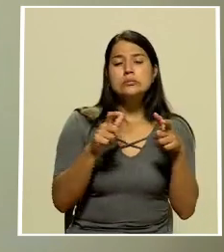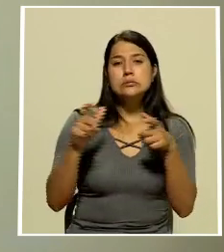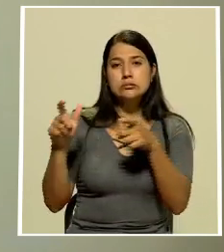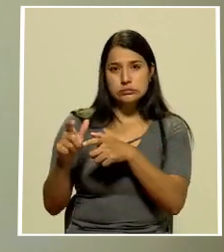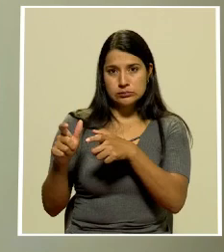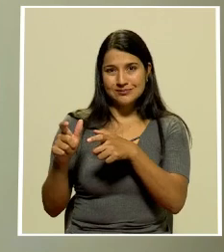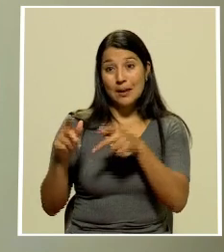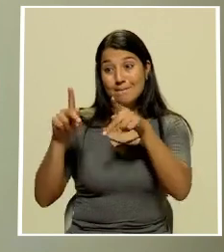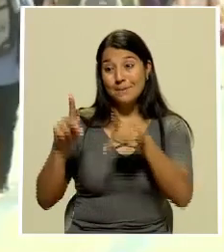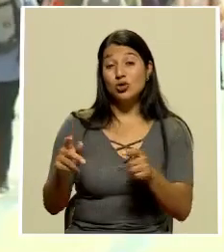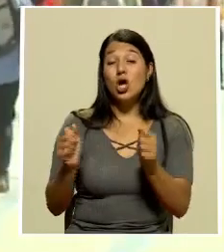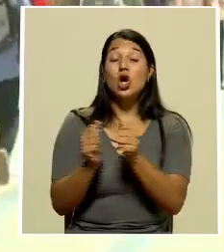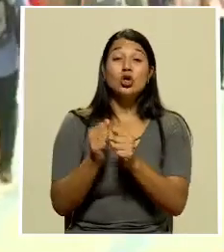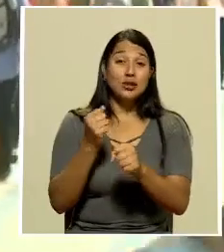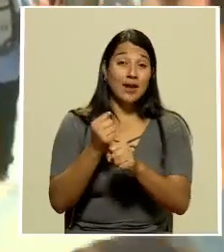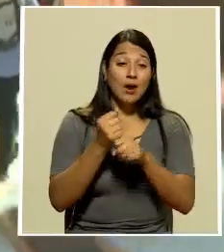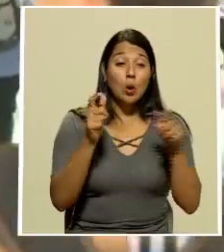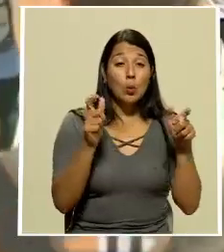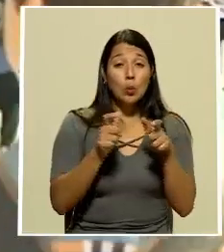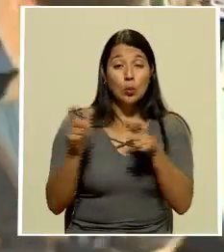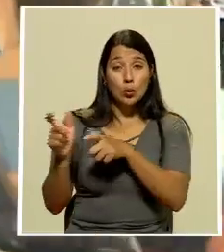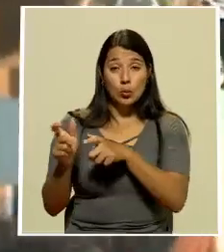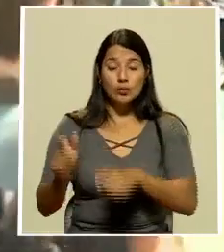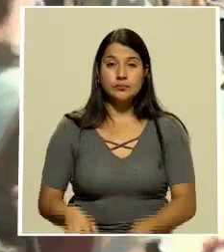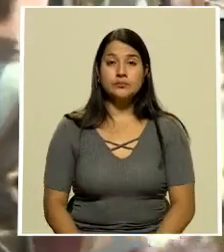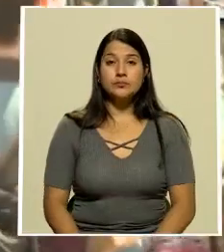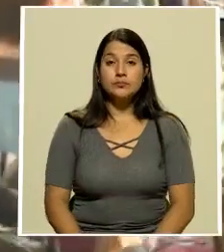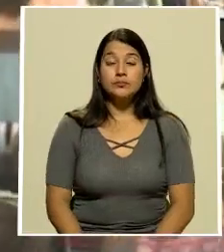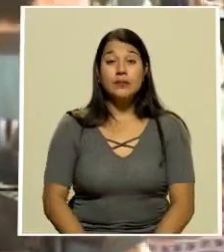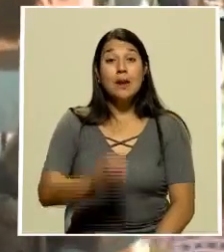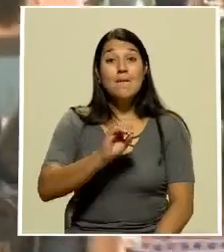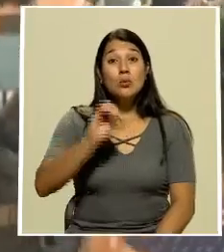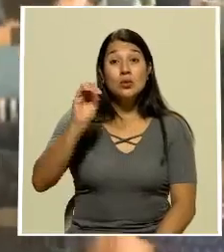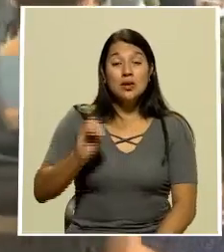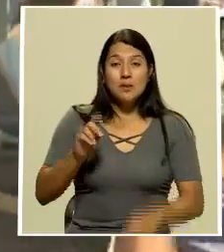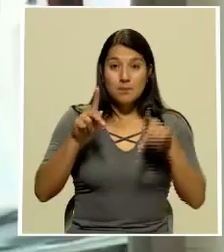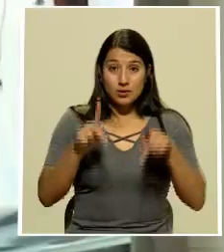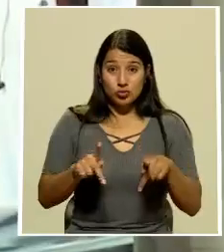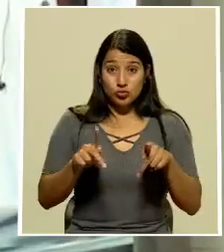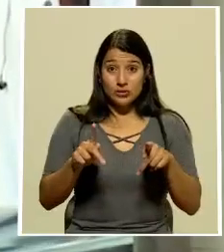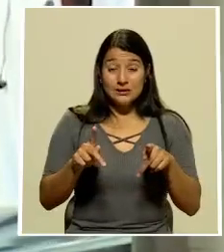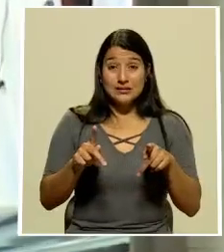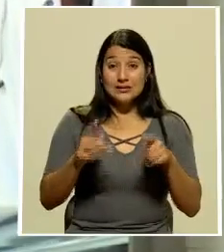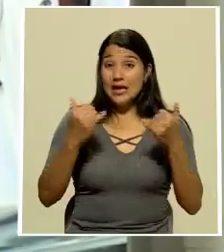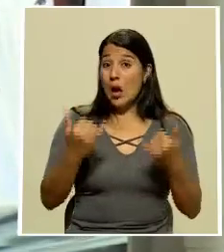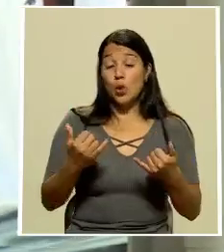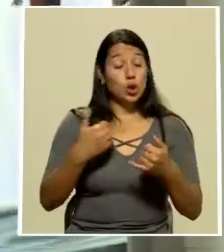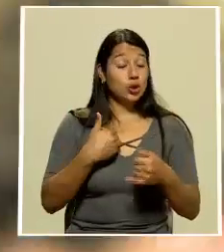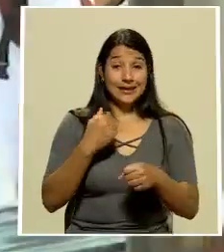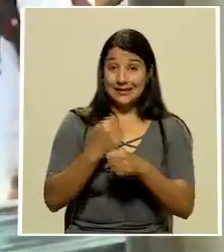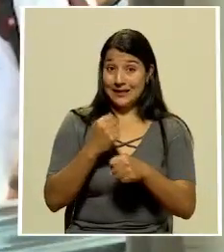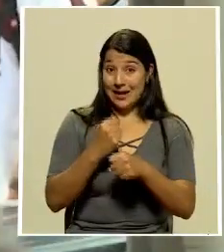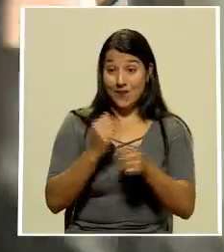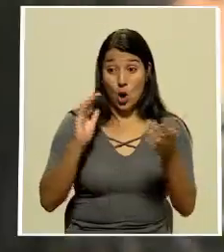una baja en la ocupación en la misma proporción. El porcentaje de personas que se encuentran fuera de la fuerza de trabajo con